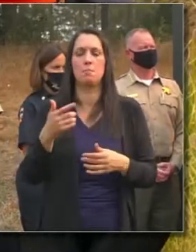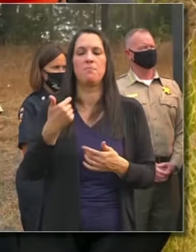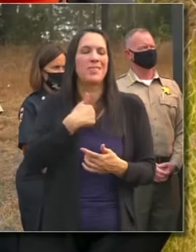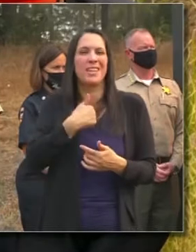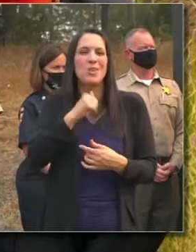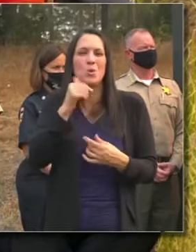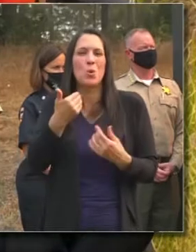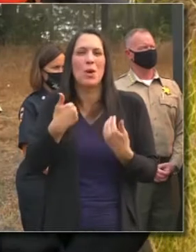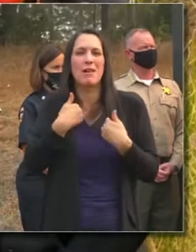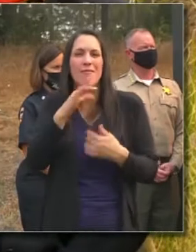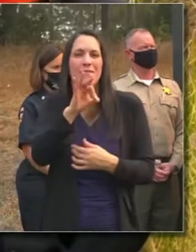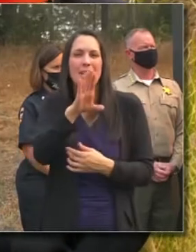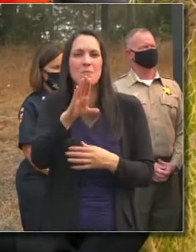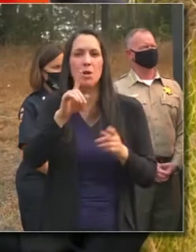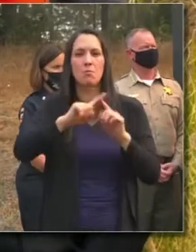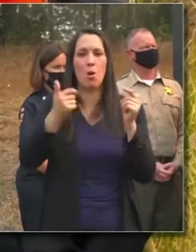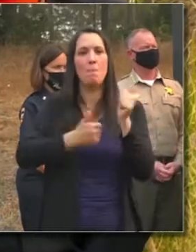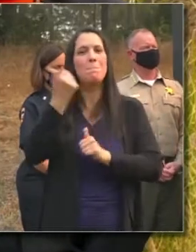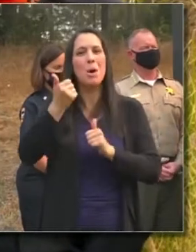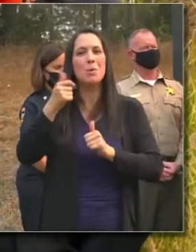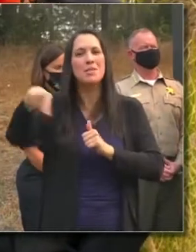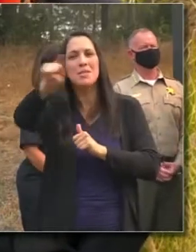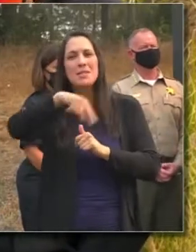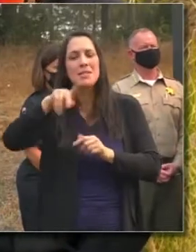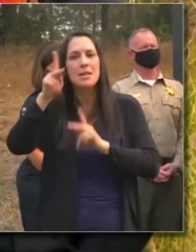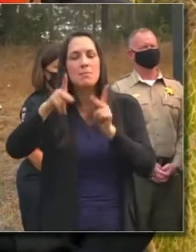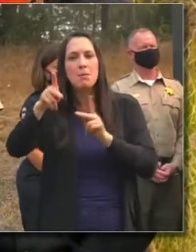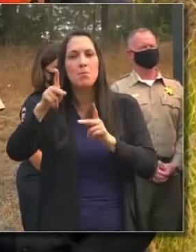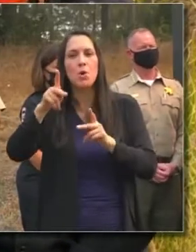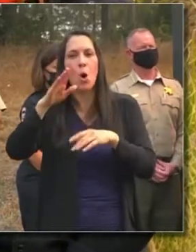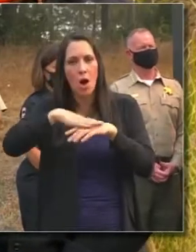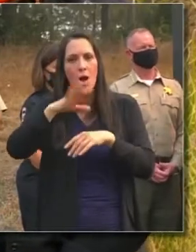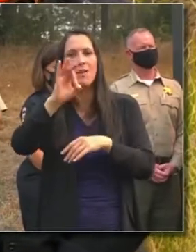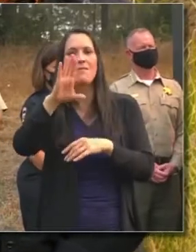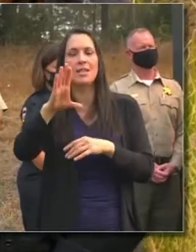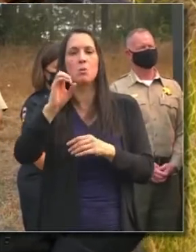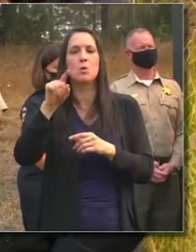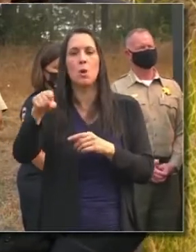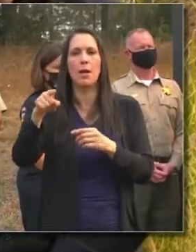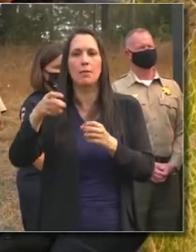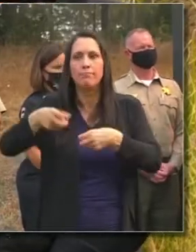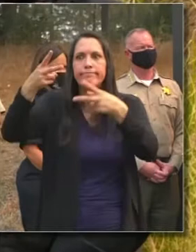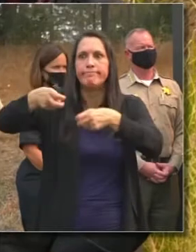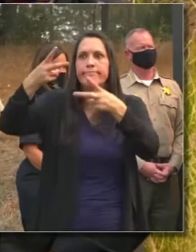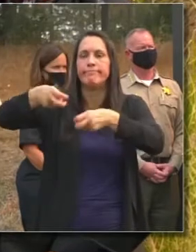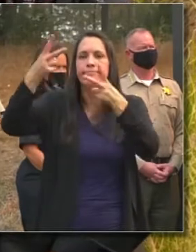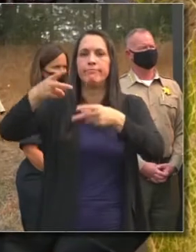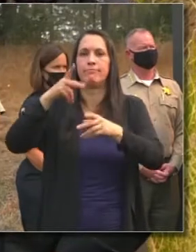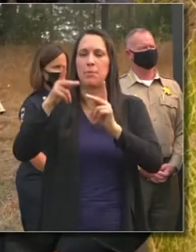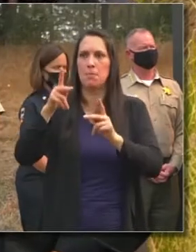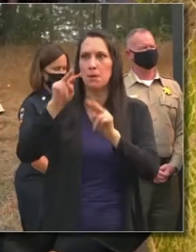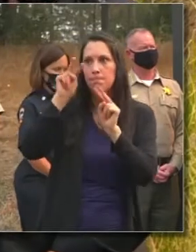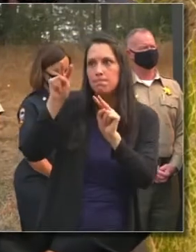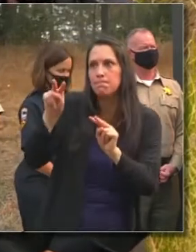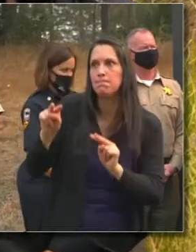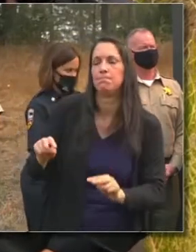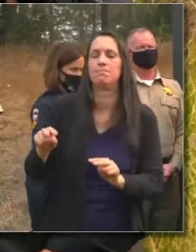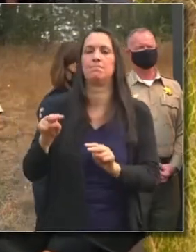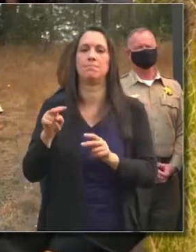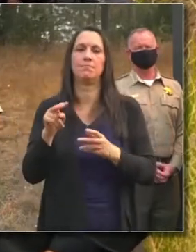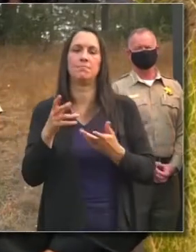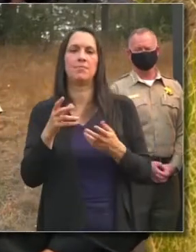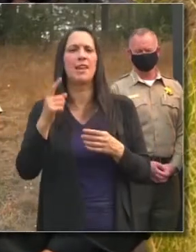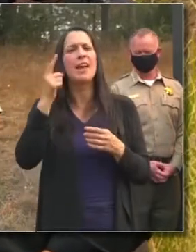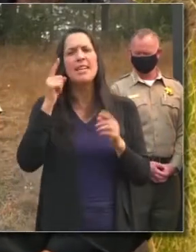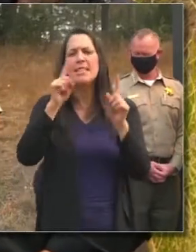no estoy en facebook pero sé que mucha gente si lo está y oyen historias de diferentes áreas y saben cómo se esparce esto a